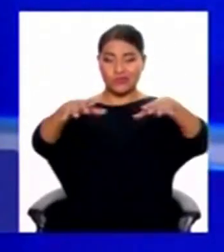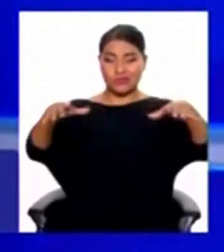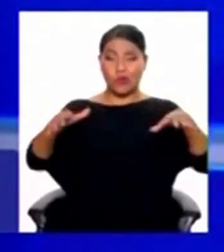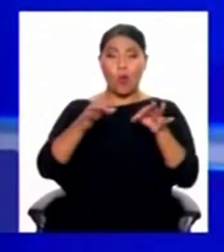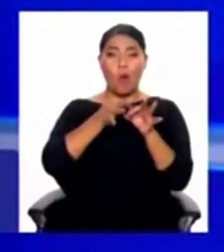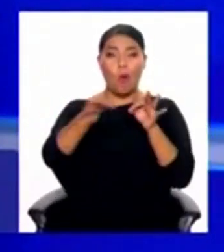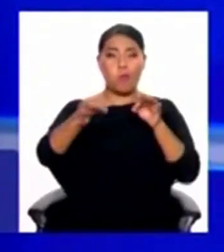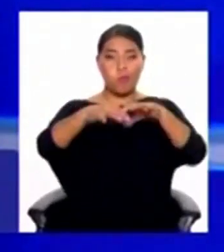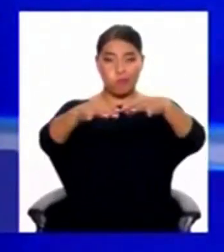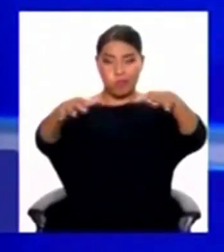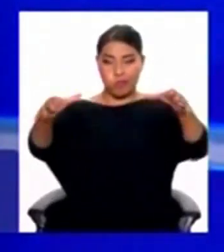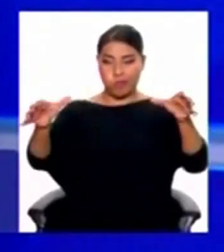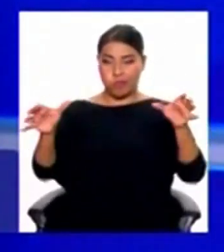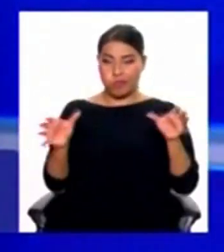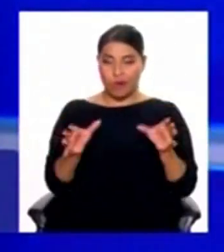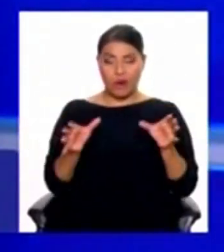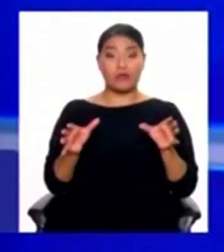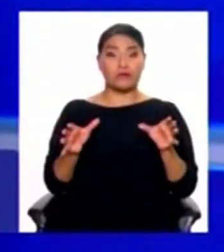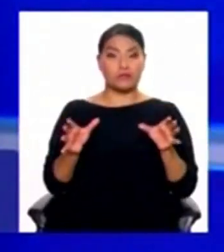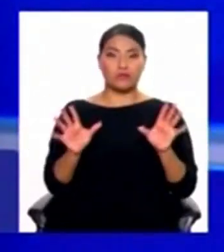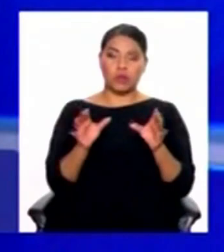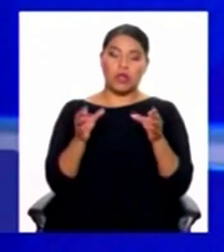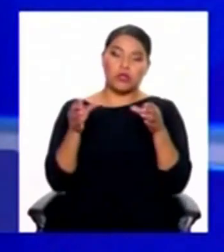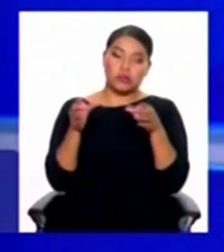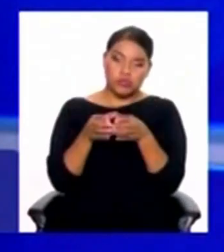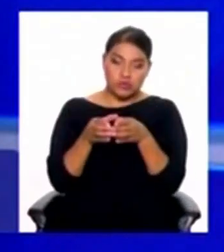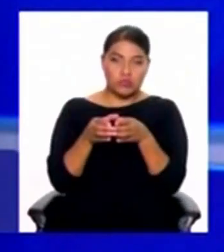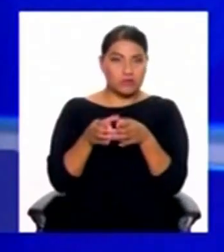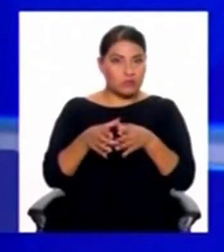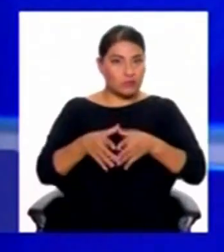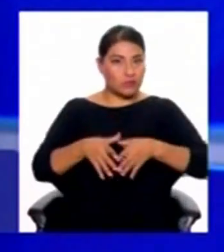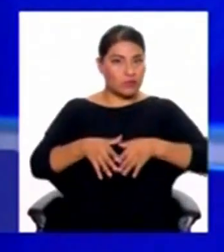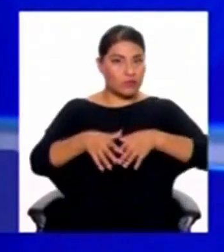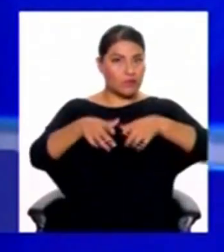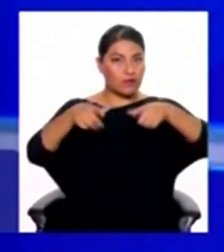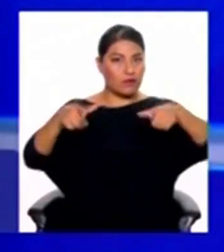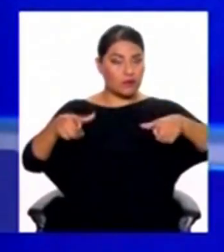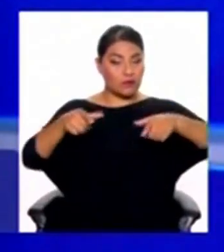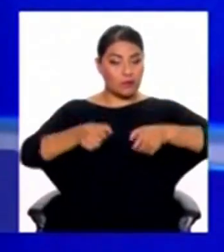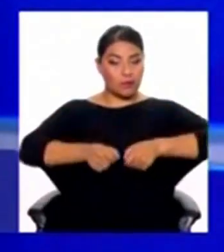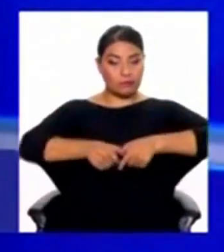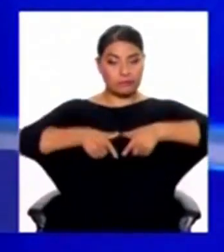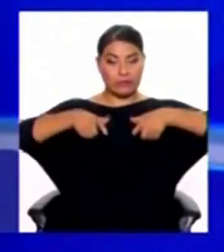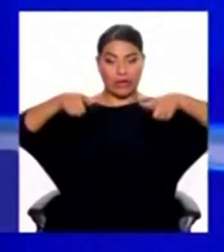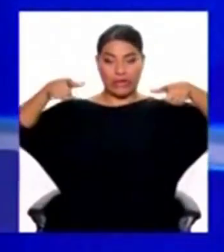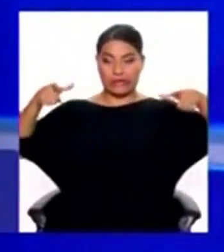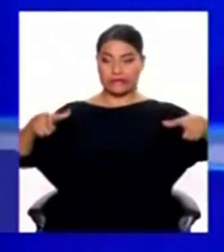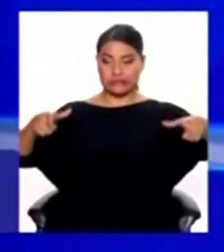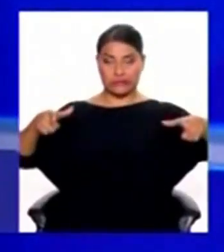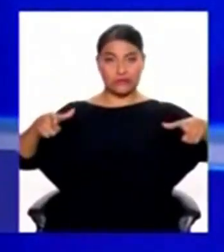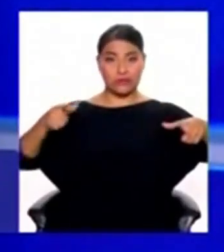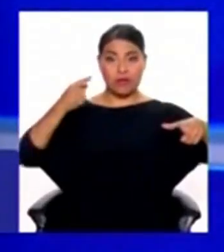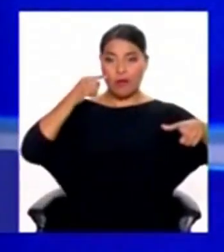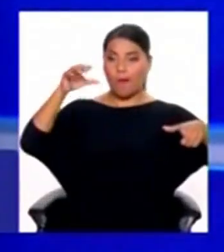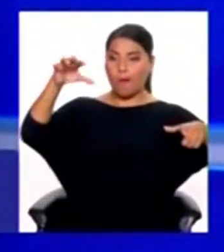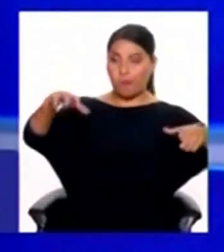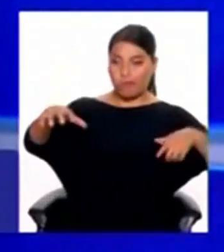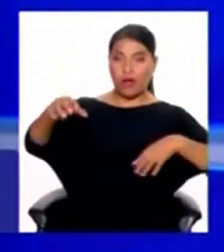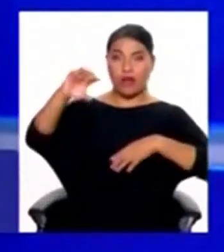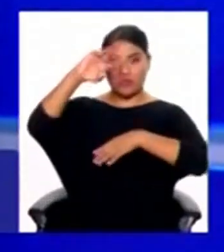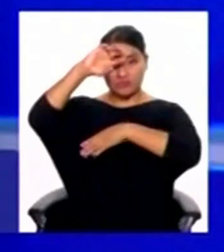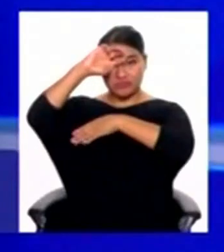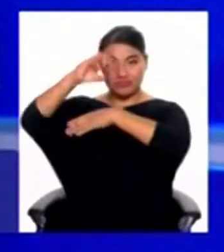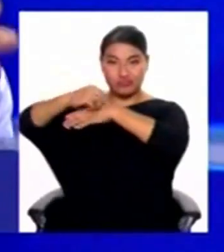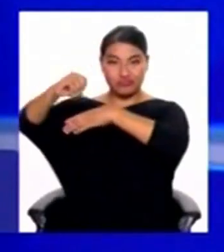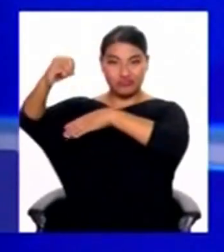lógica interurbana, esa lógica entre centros poblados, donde se mira la minería, se mira la agricultura,